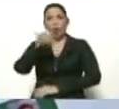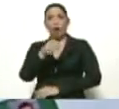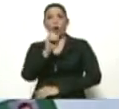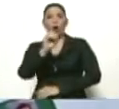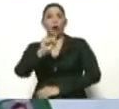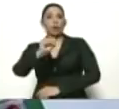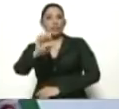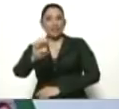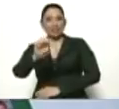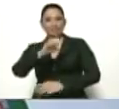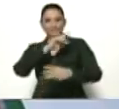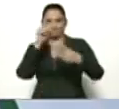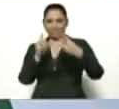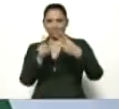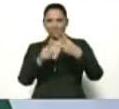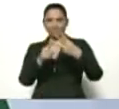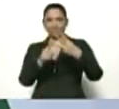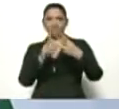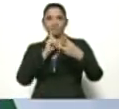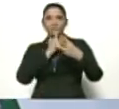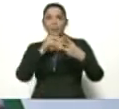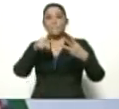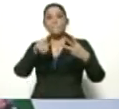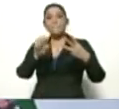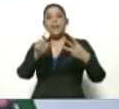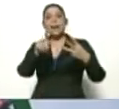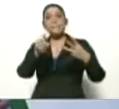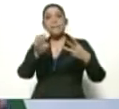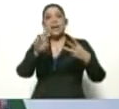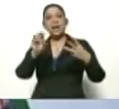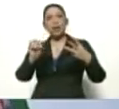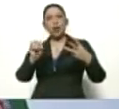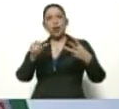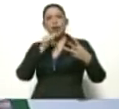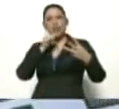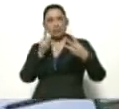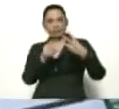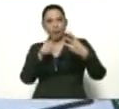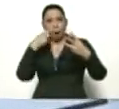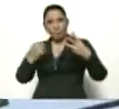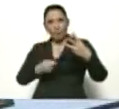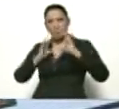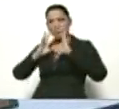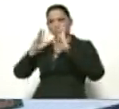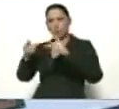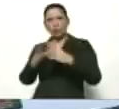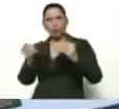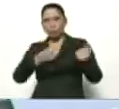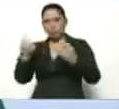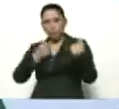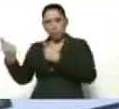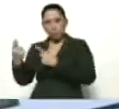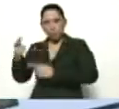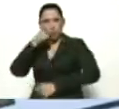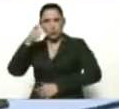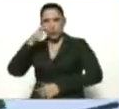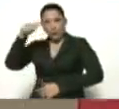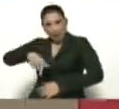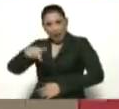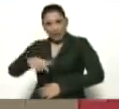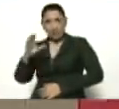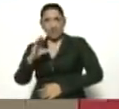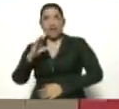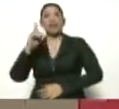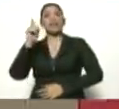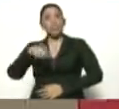socorro fernández alias pepero que fue quien proporcionó todos los elementos logísticos y operativos aquí en caracas